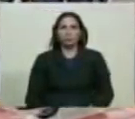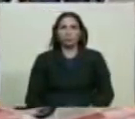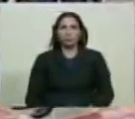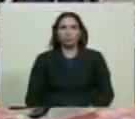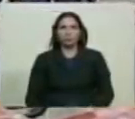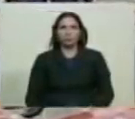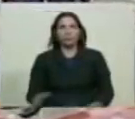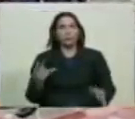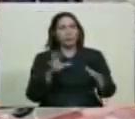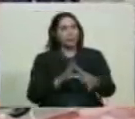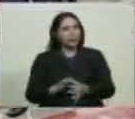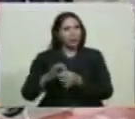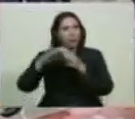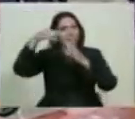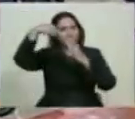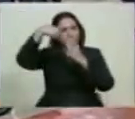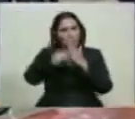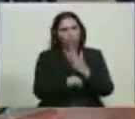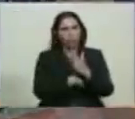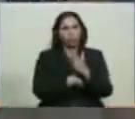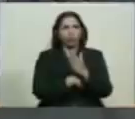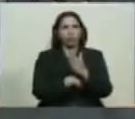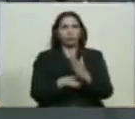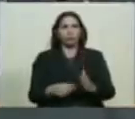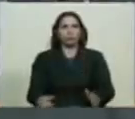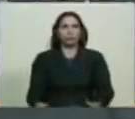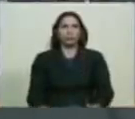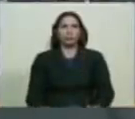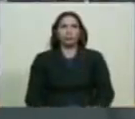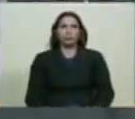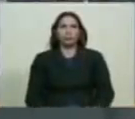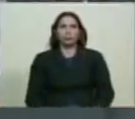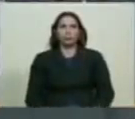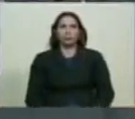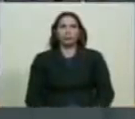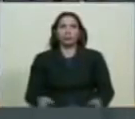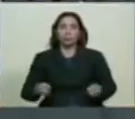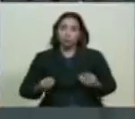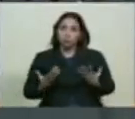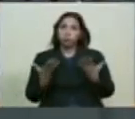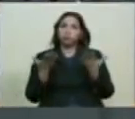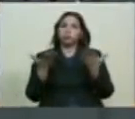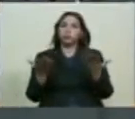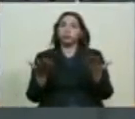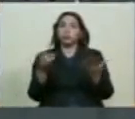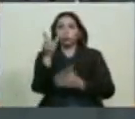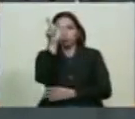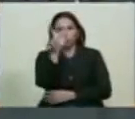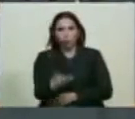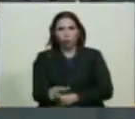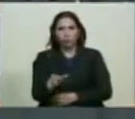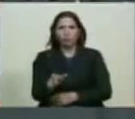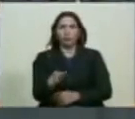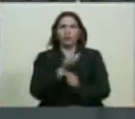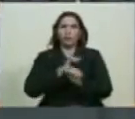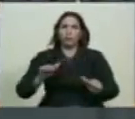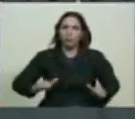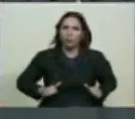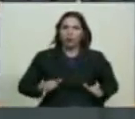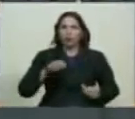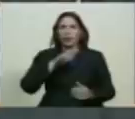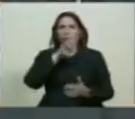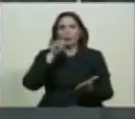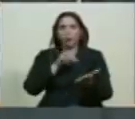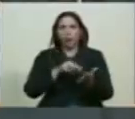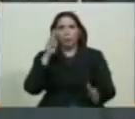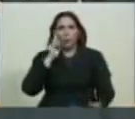es la unión profunda la que le da el sentido de ser a la Fuerza Armada Nacional Bolivariana